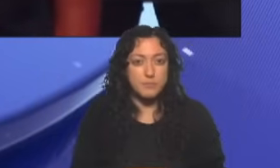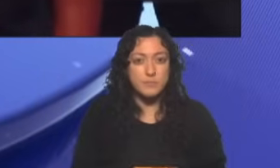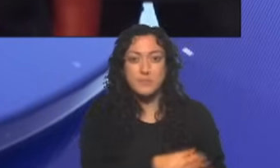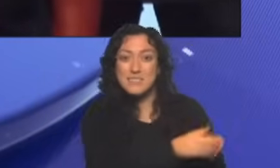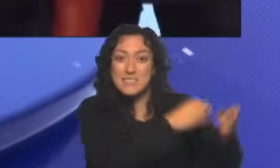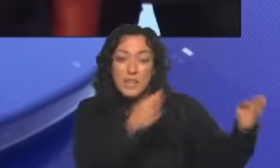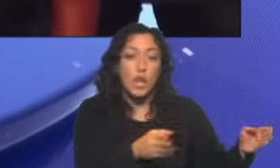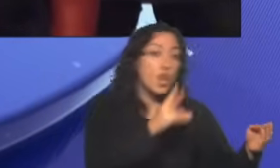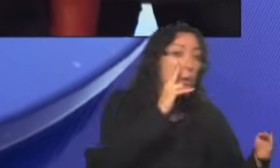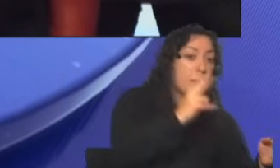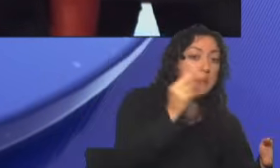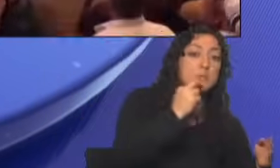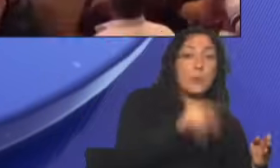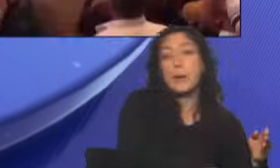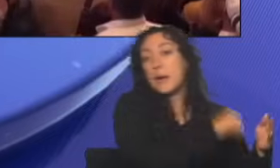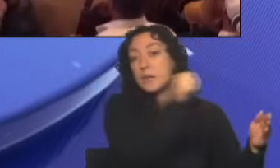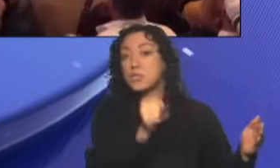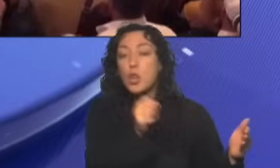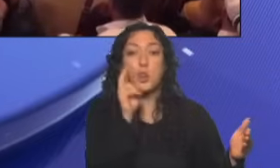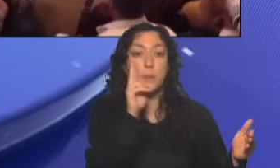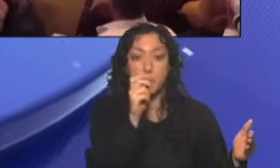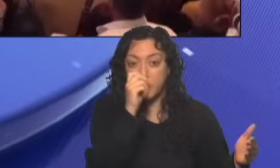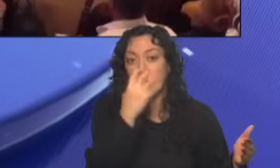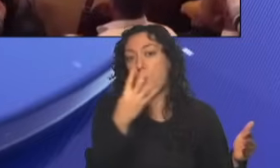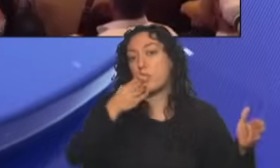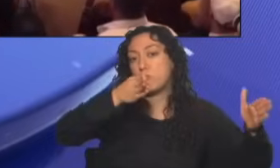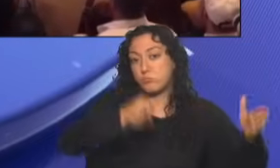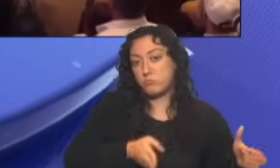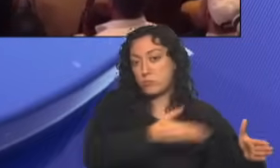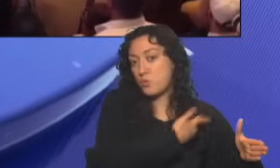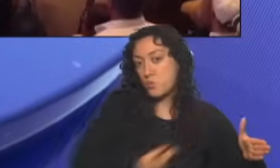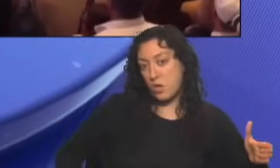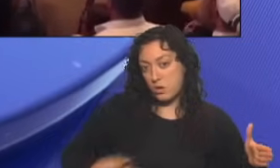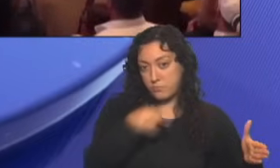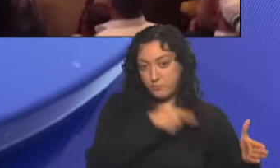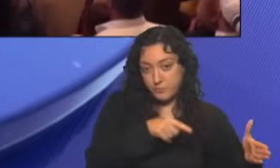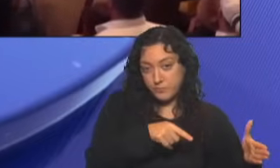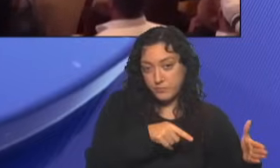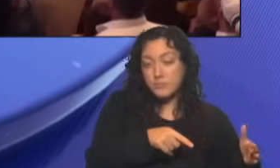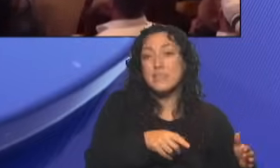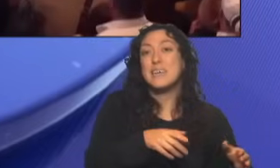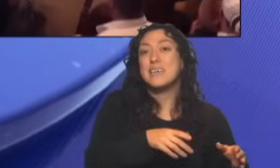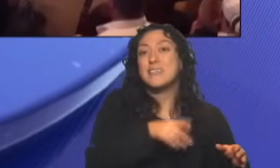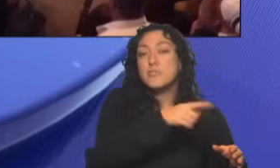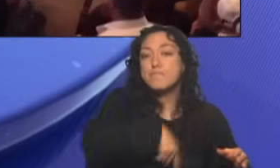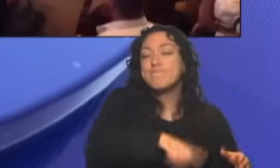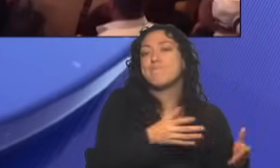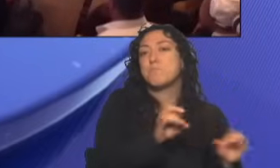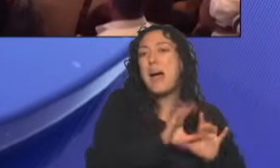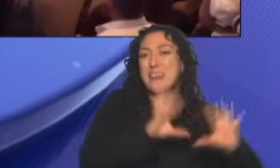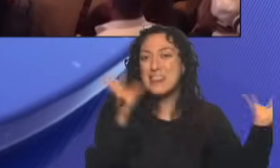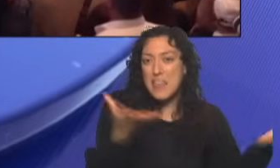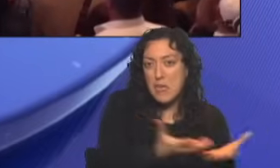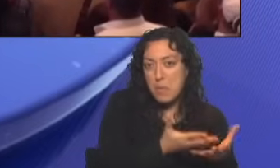del 2019 hasta 2024. Obviamente atravesó la pandemia,